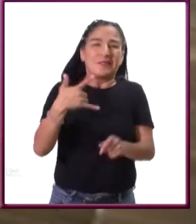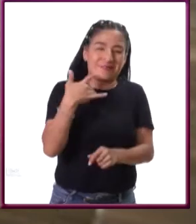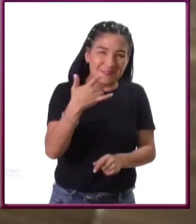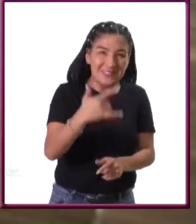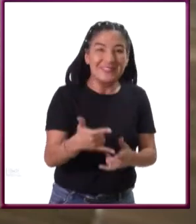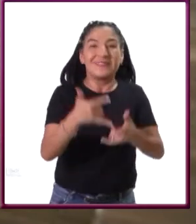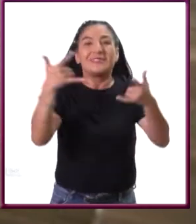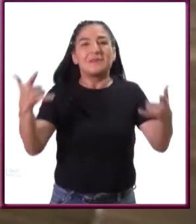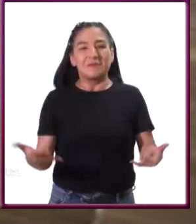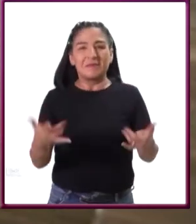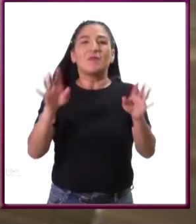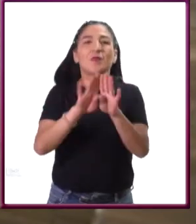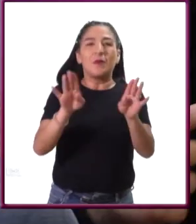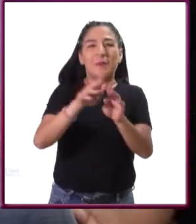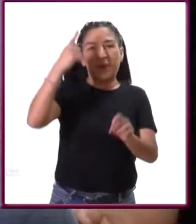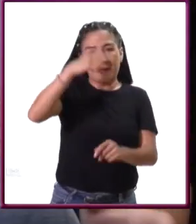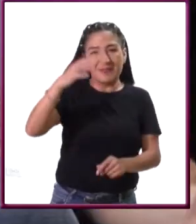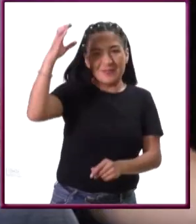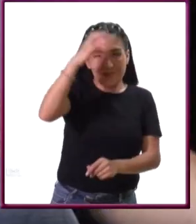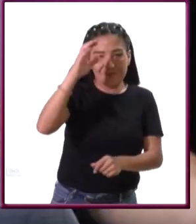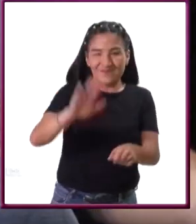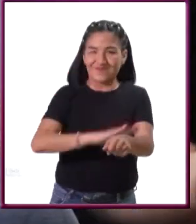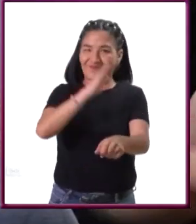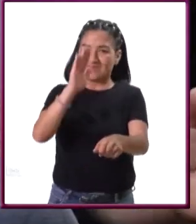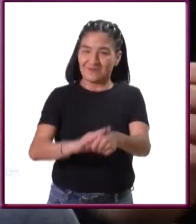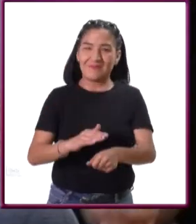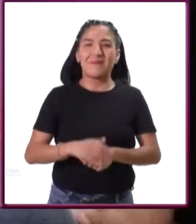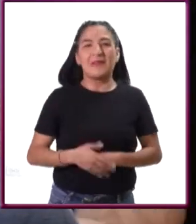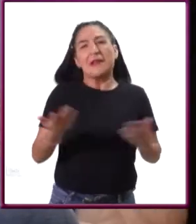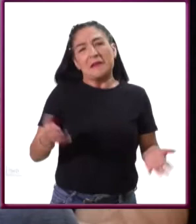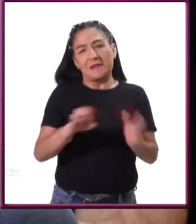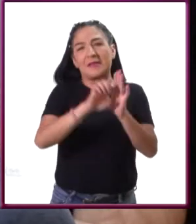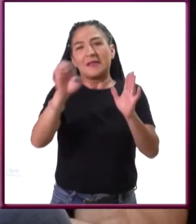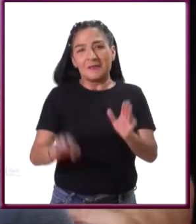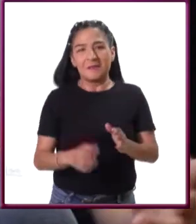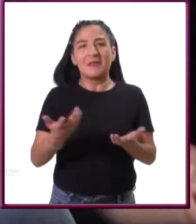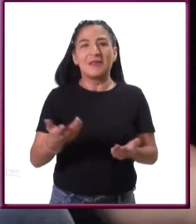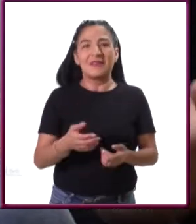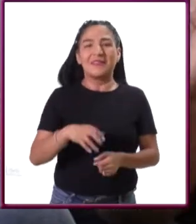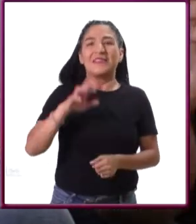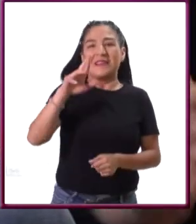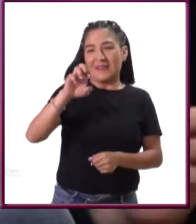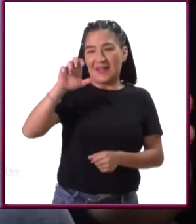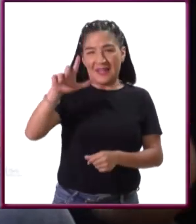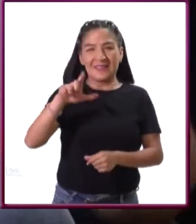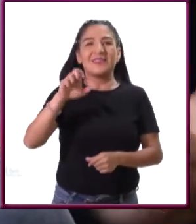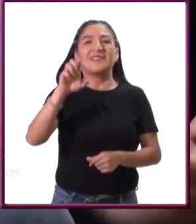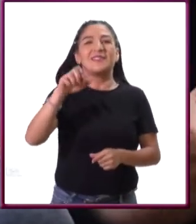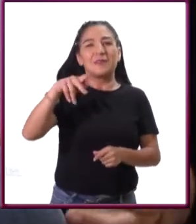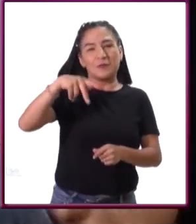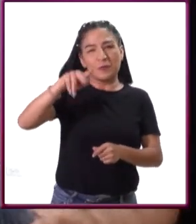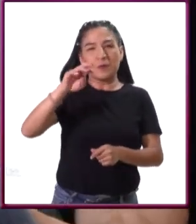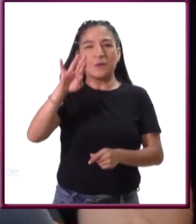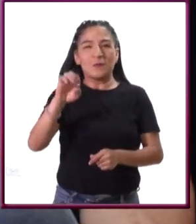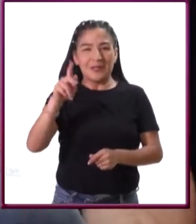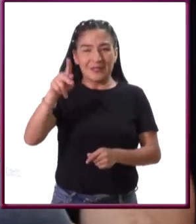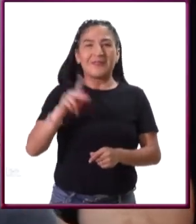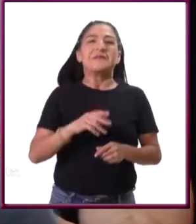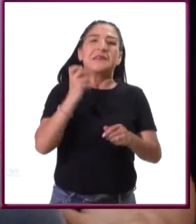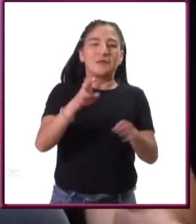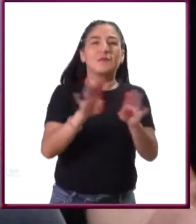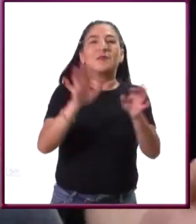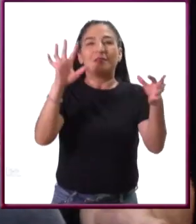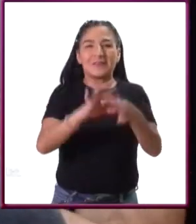más científicamente correctas. Como por ejemplo el gran Stanley Kubrick, que escribió la historia de su obra maestra